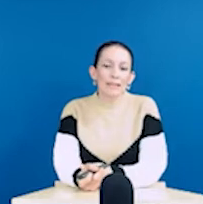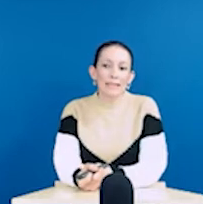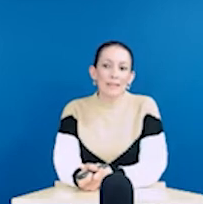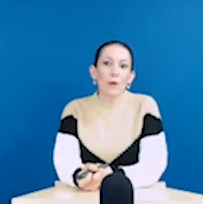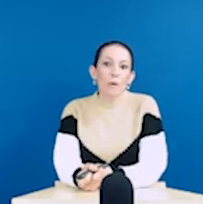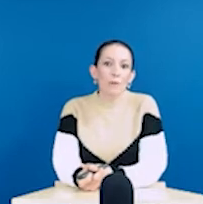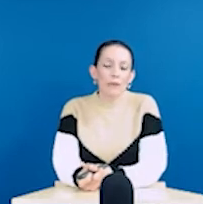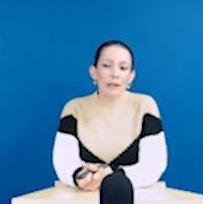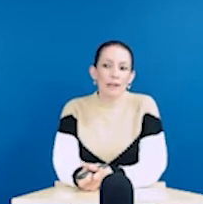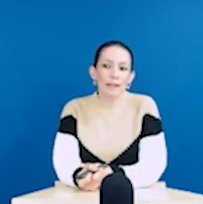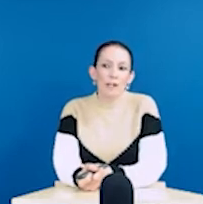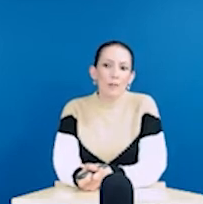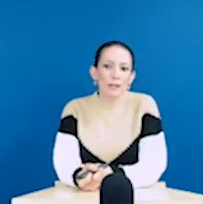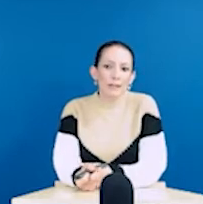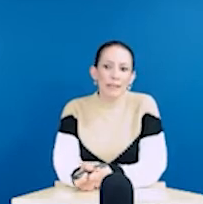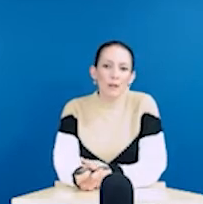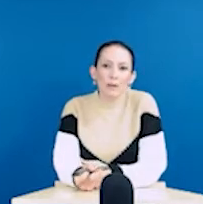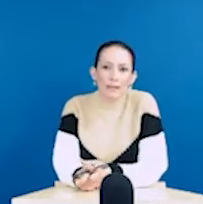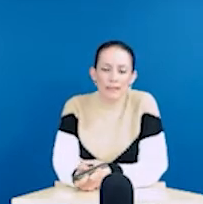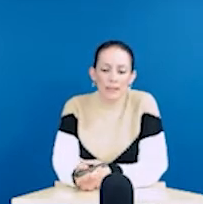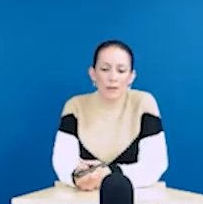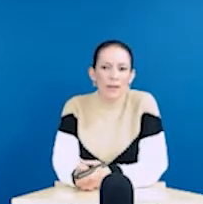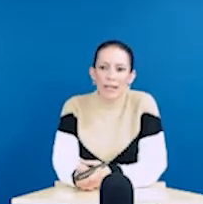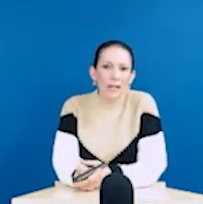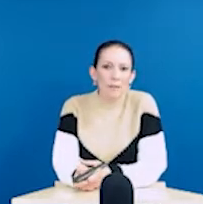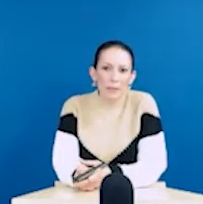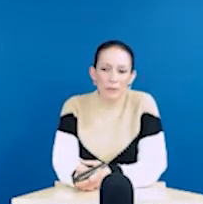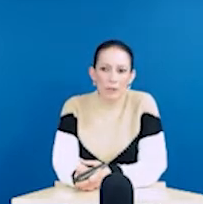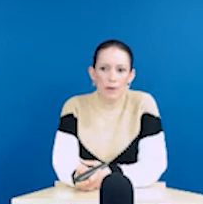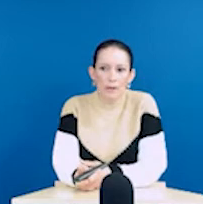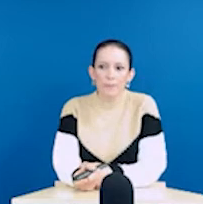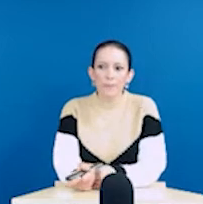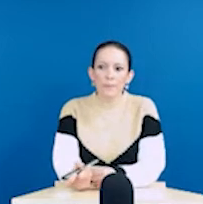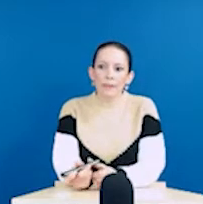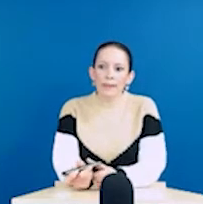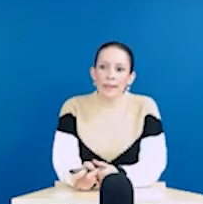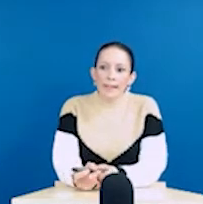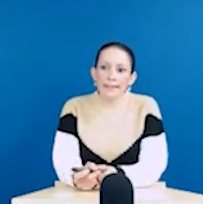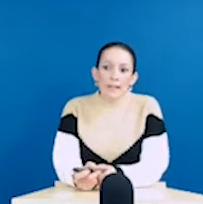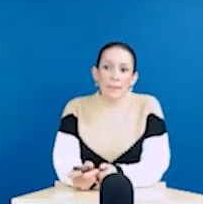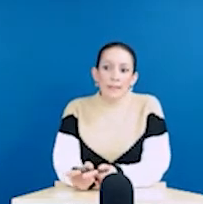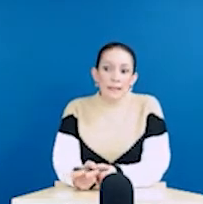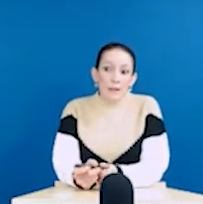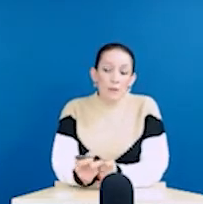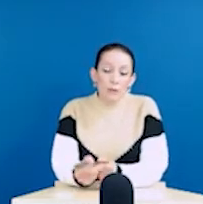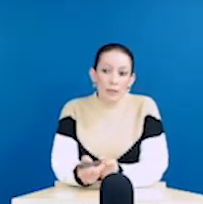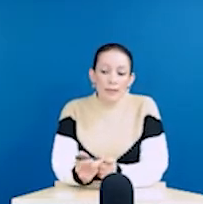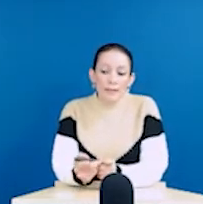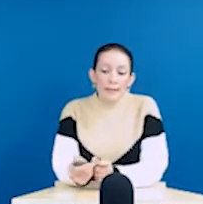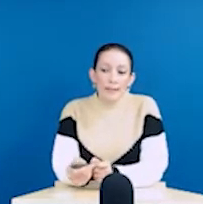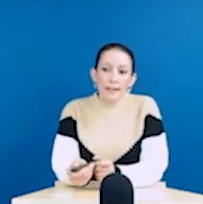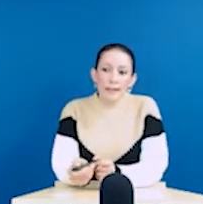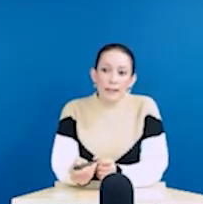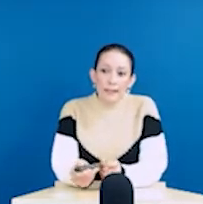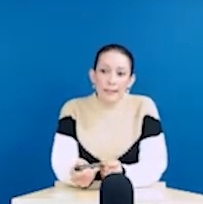que necesitan es comodidad y comerse lo que se quieran comer en el momento adecuado. Esta capacidad deglutoria